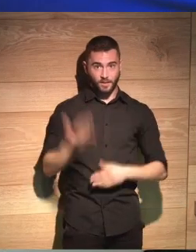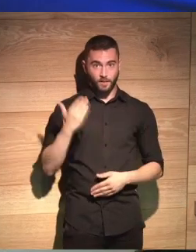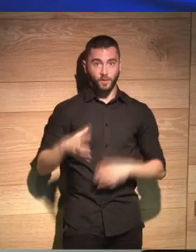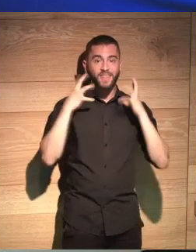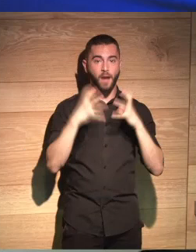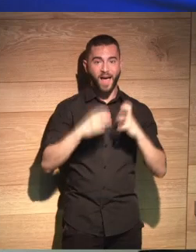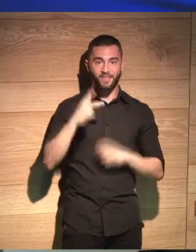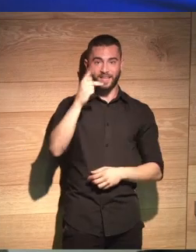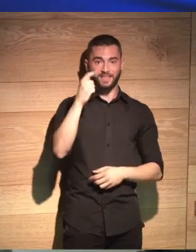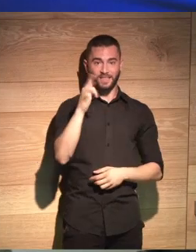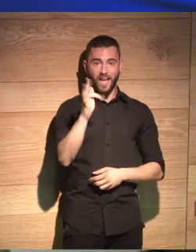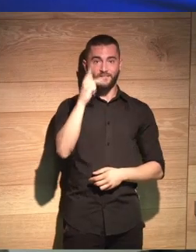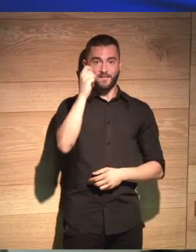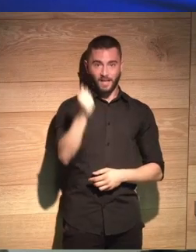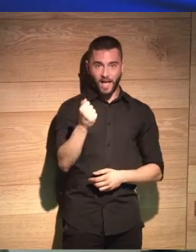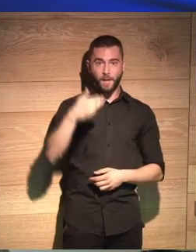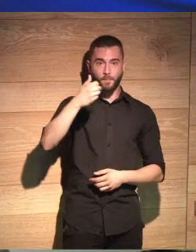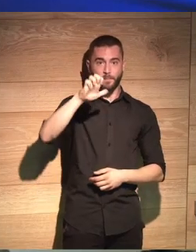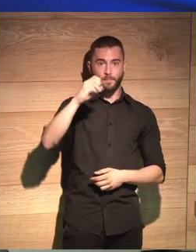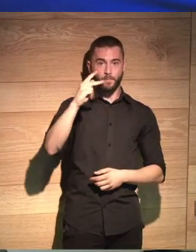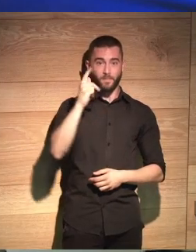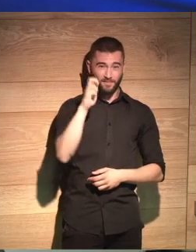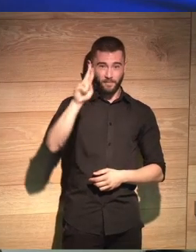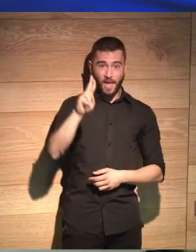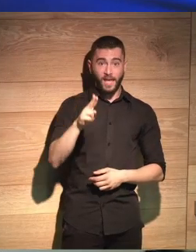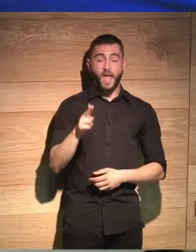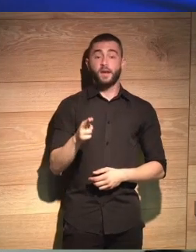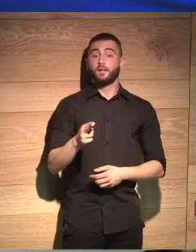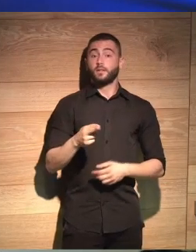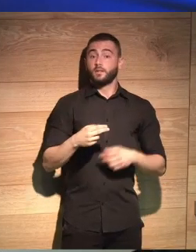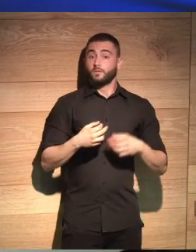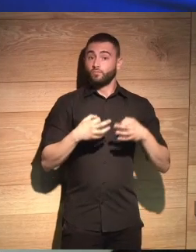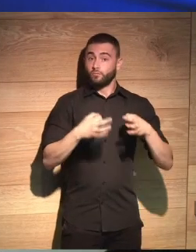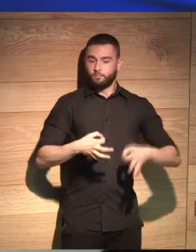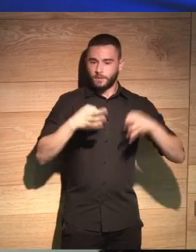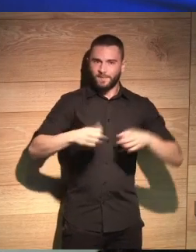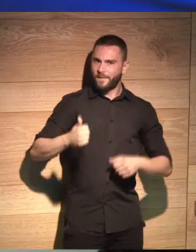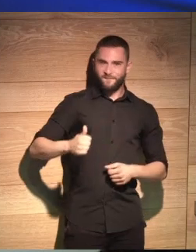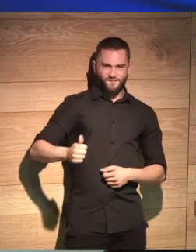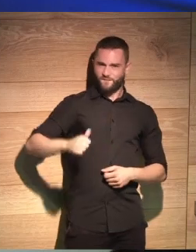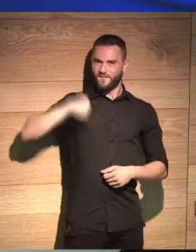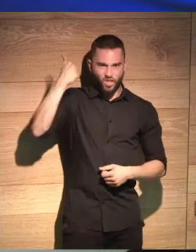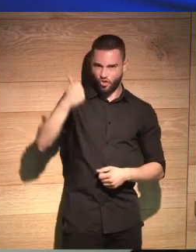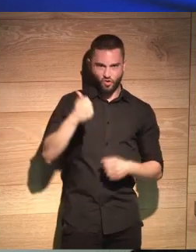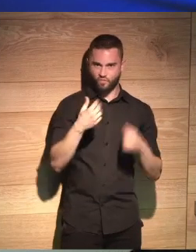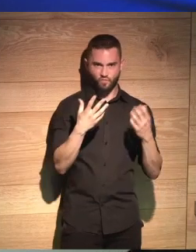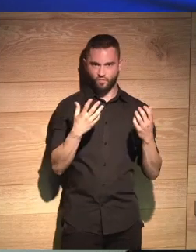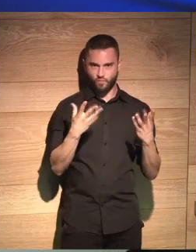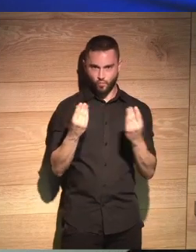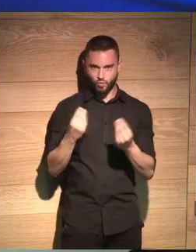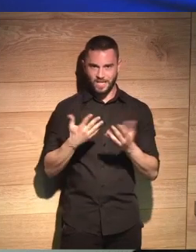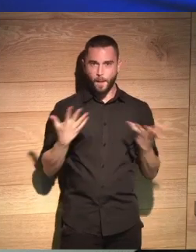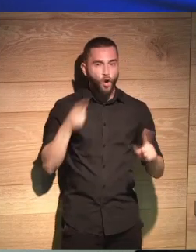Cervantes, Kafka, Beckett, estaban anegados hasta el cuello de ficción, pero lo que hacían era buscar la